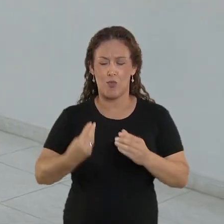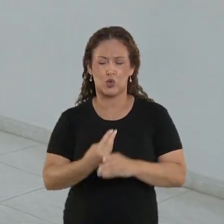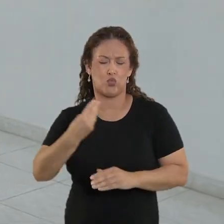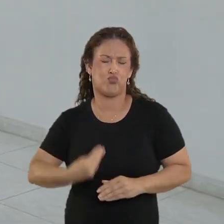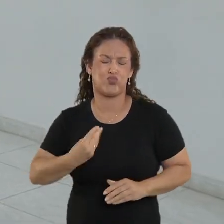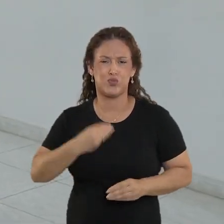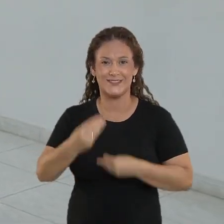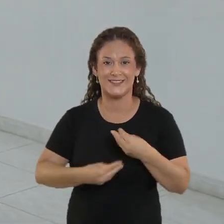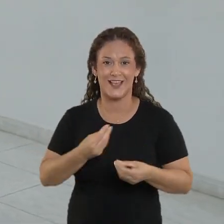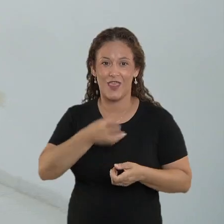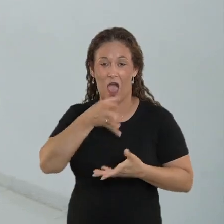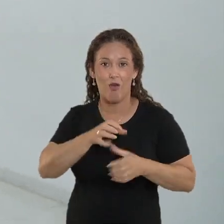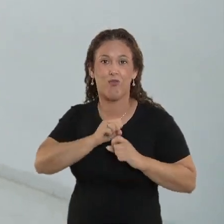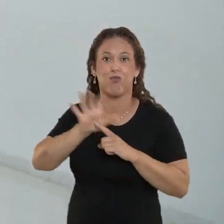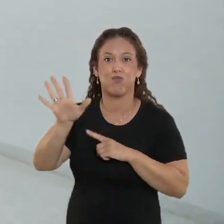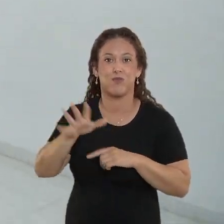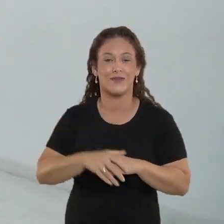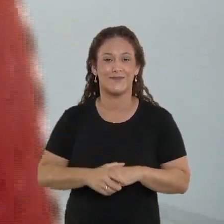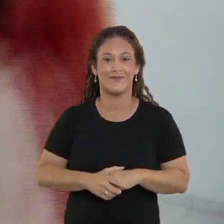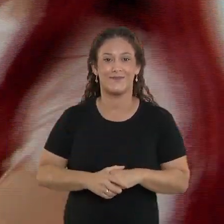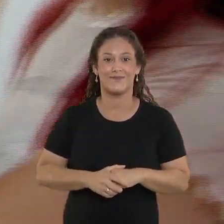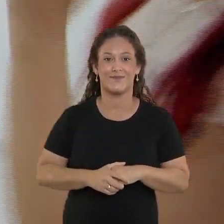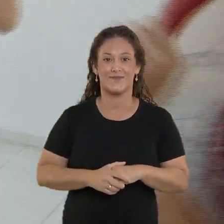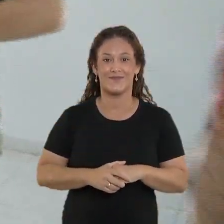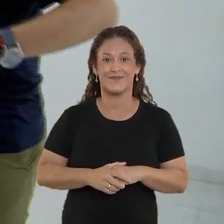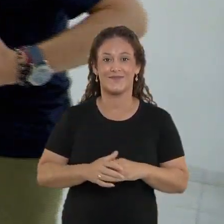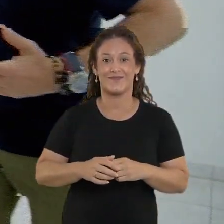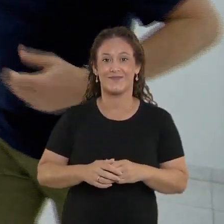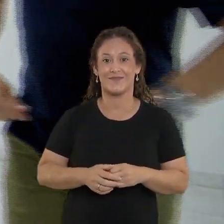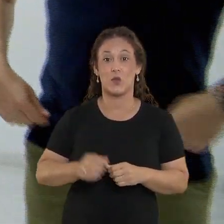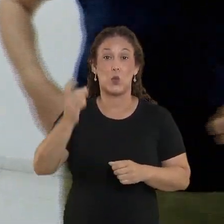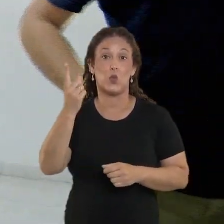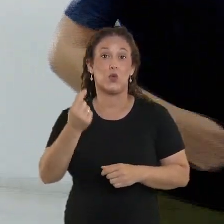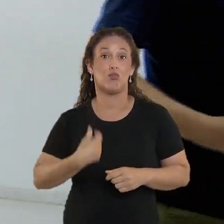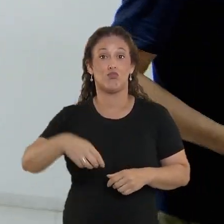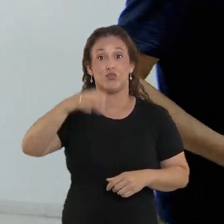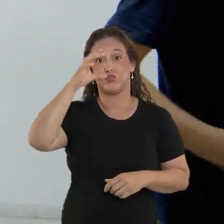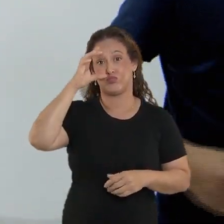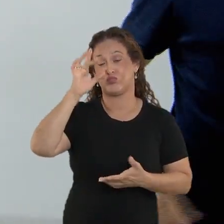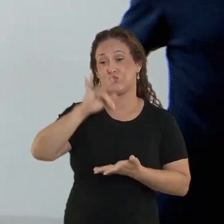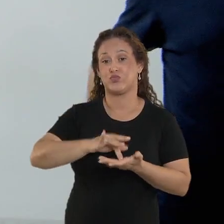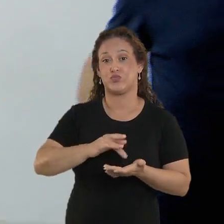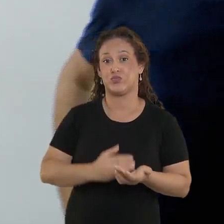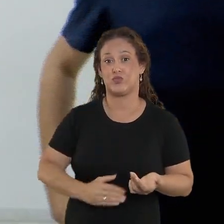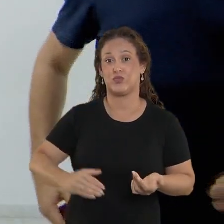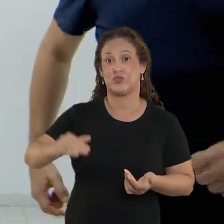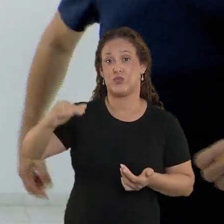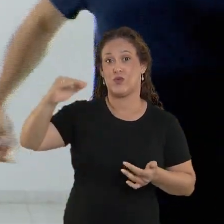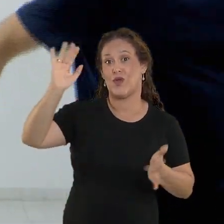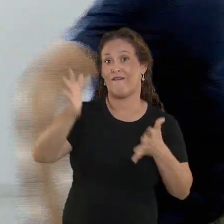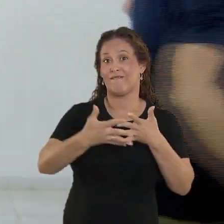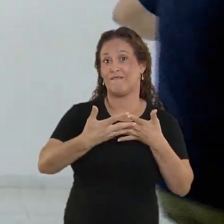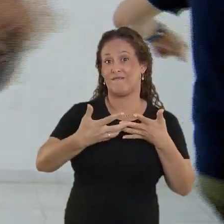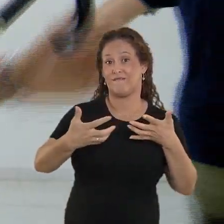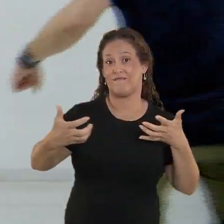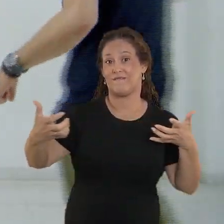hacen productos de alta calidad. Para enseñar a matar. A cierto día yo escuché cuando era ya mayor